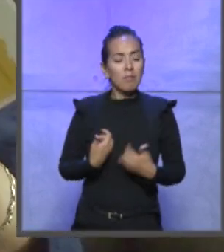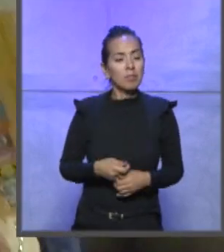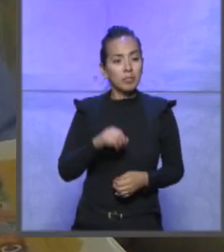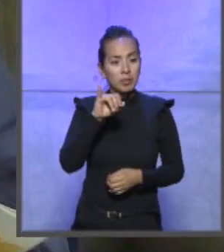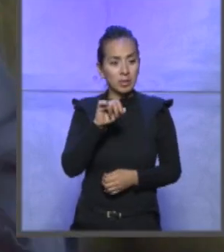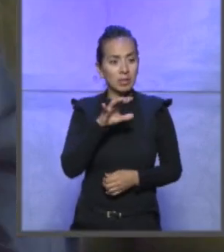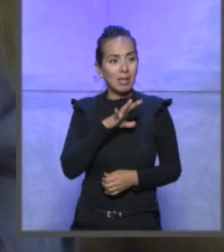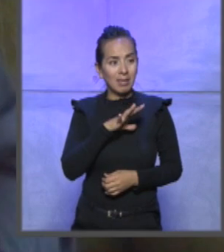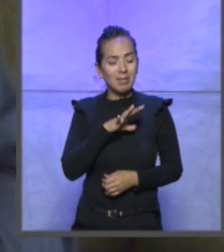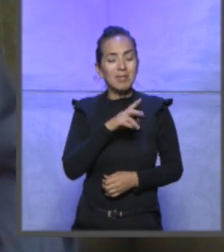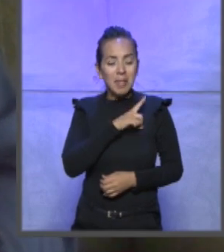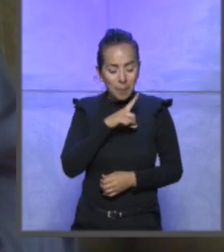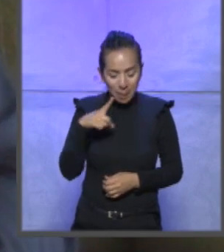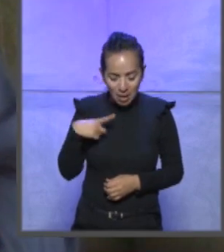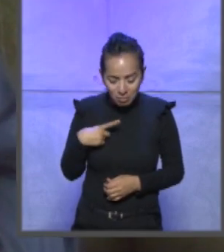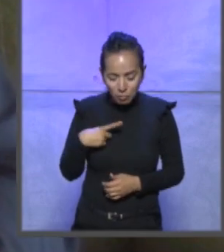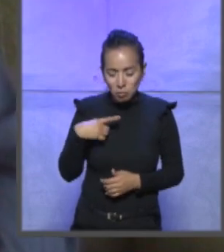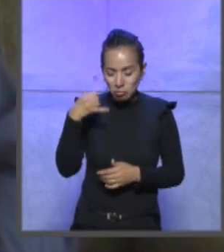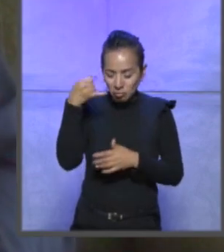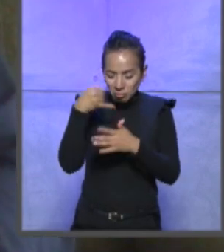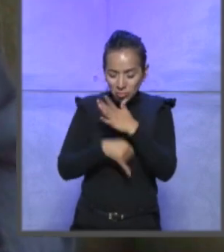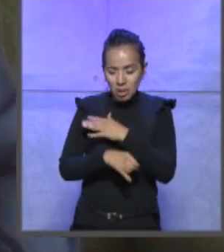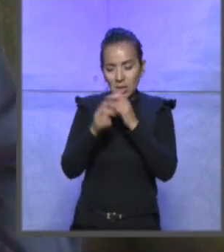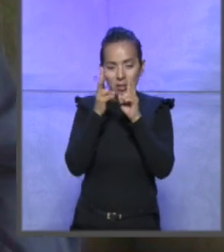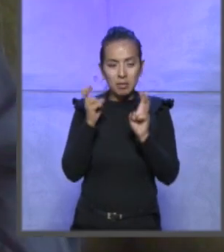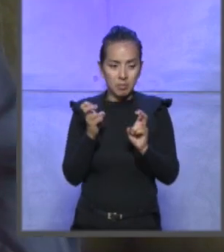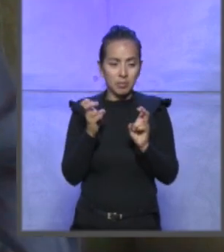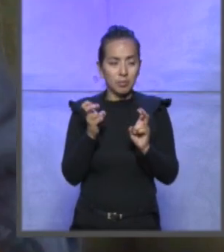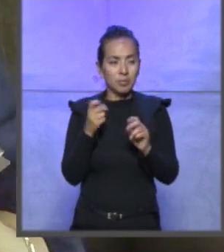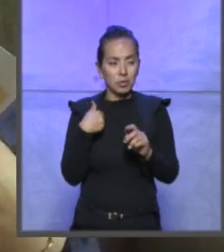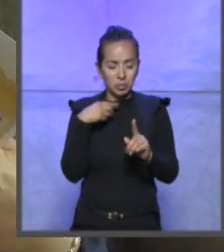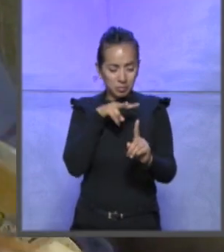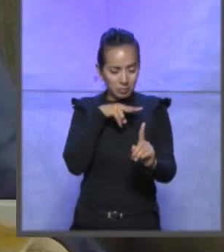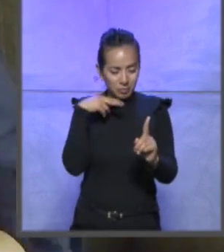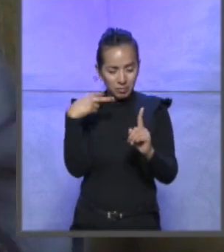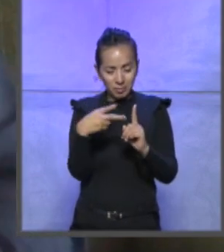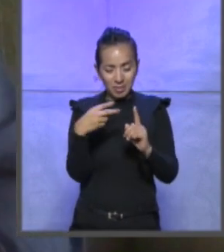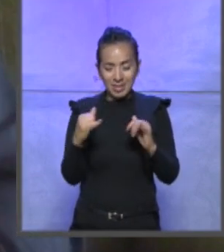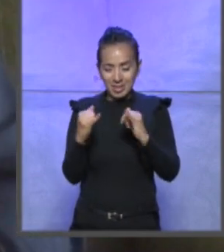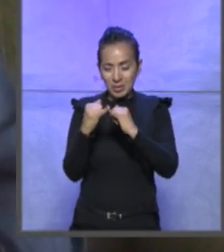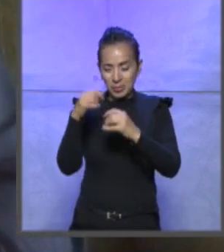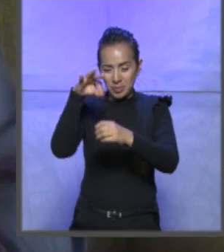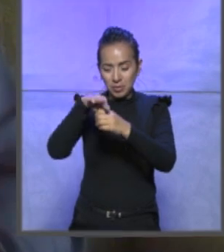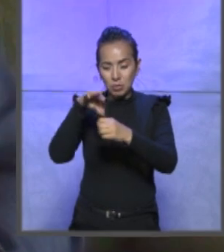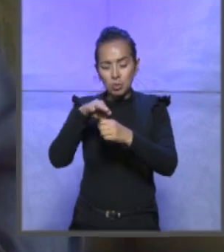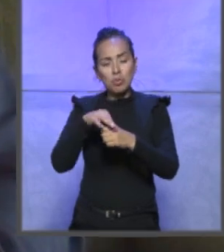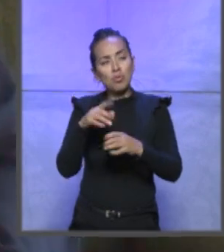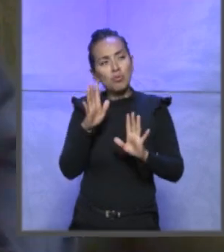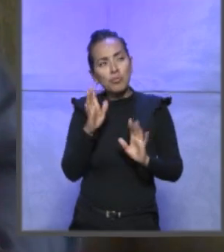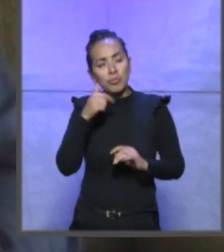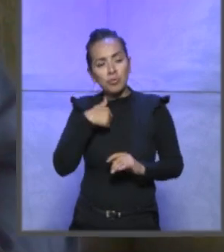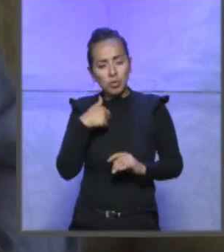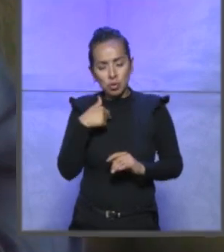Habría efectivamente que profundizar en esto, y yo desde la perspectiva de los institutos electorales, yo